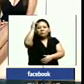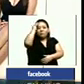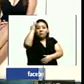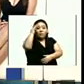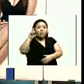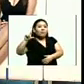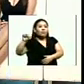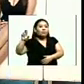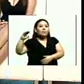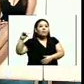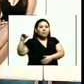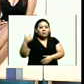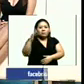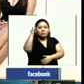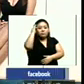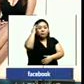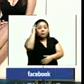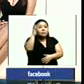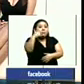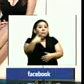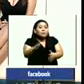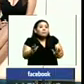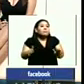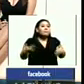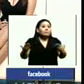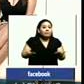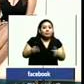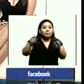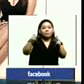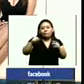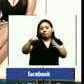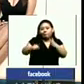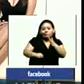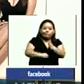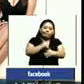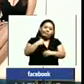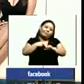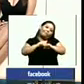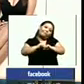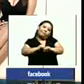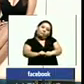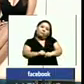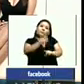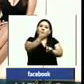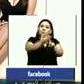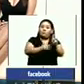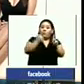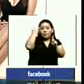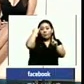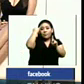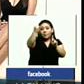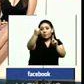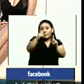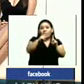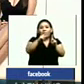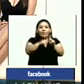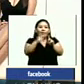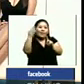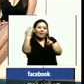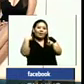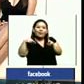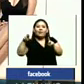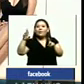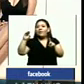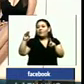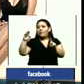conocemos. Además de eso, pues también vamos a estar hablando de la lamentable muerte del creador de Jessica Rabbit y Roger Rabbit.